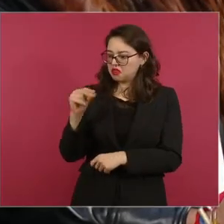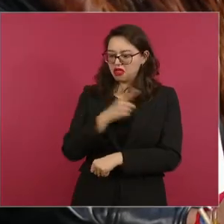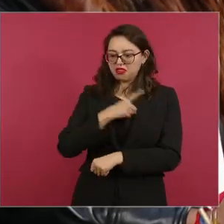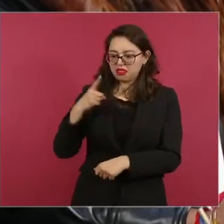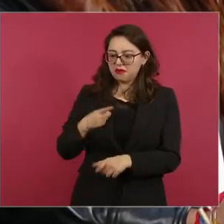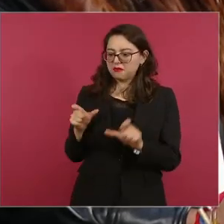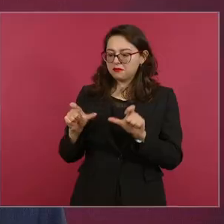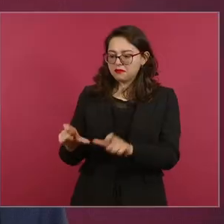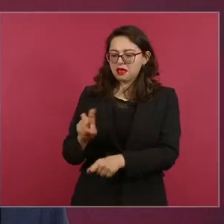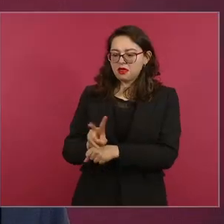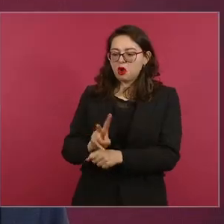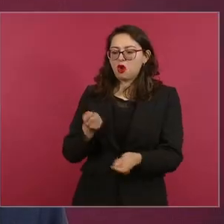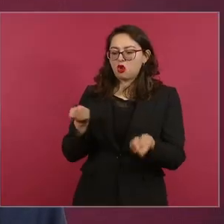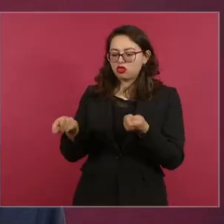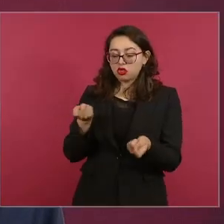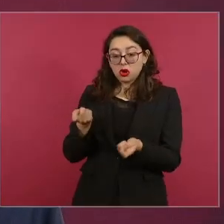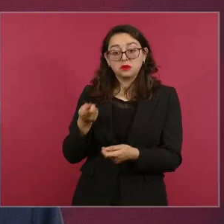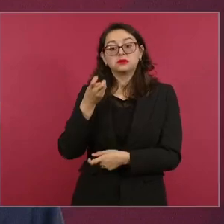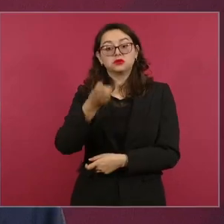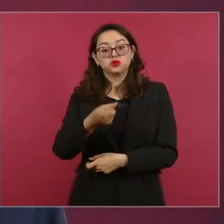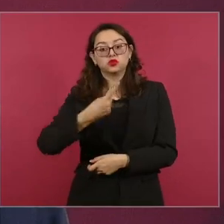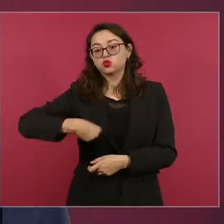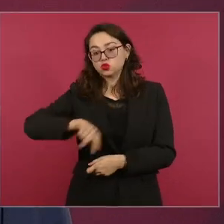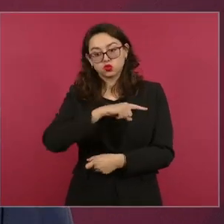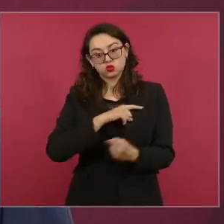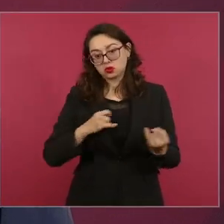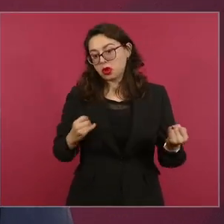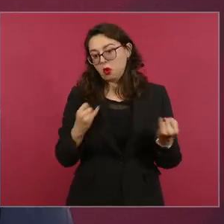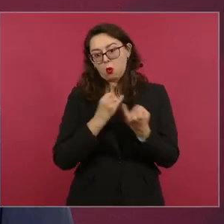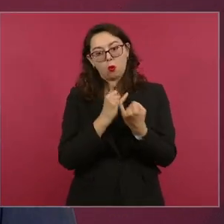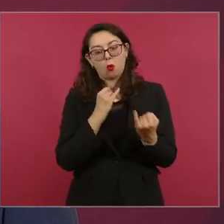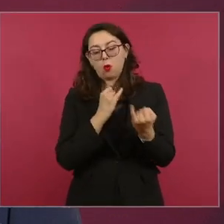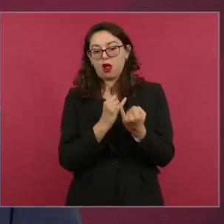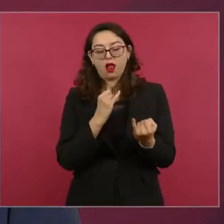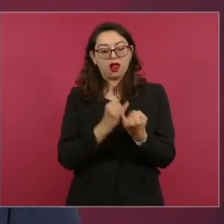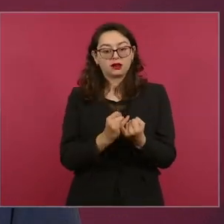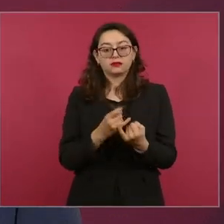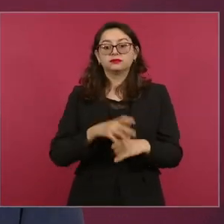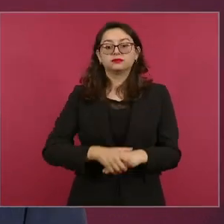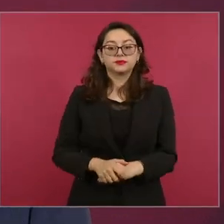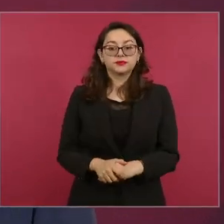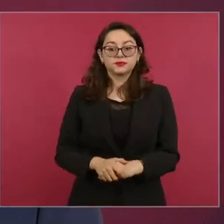clara. Y nosotros estamos también por lo mismo. Antes